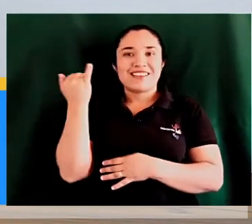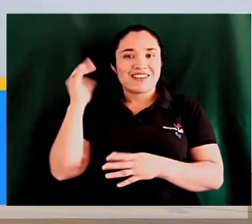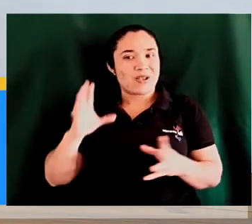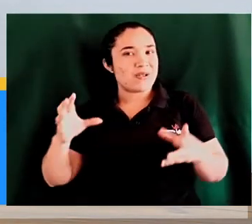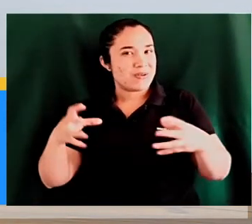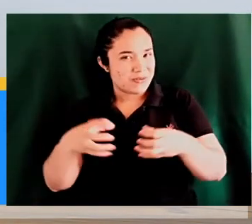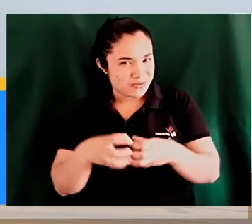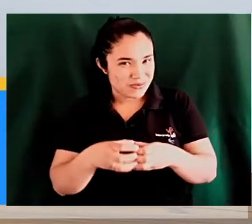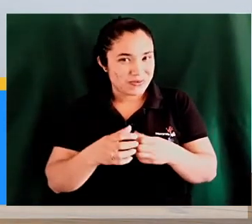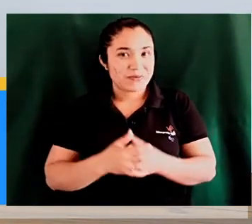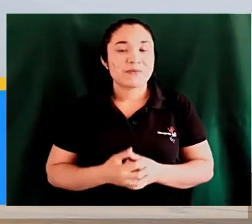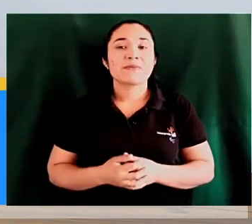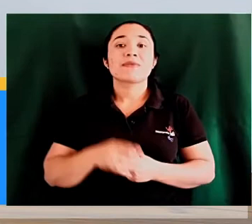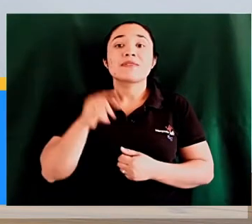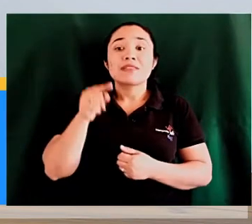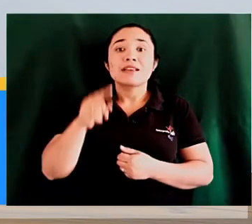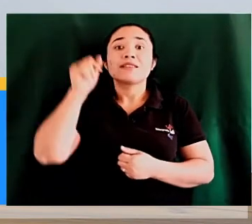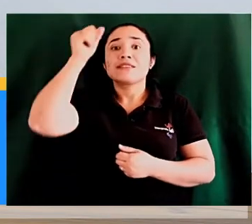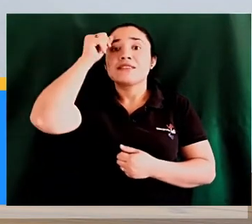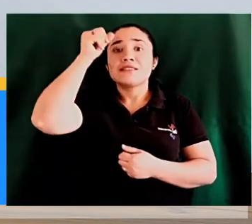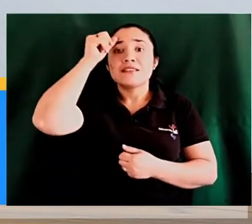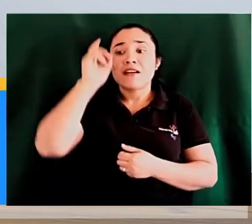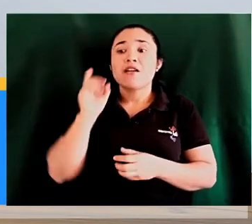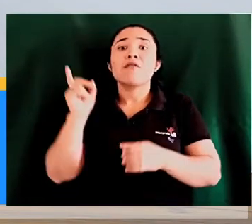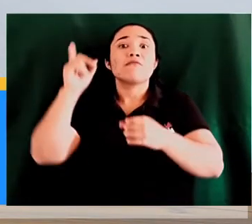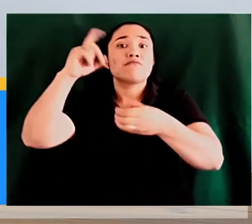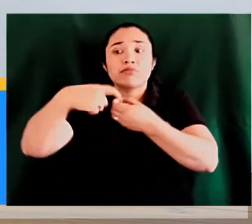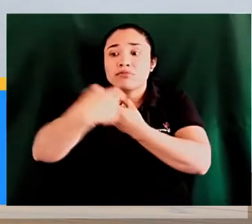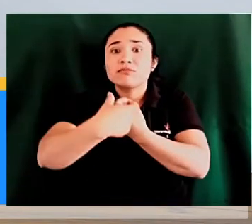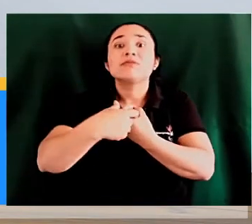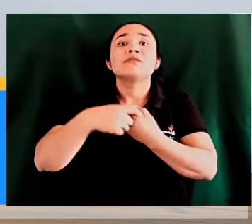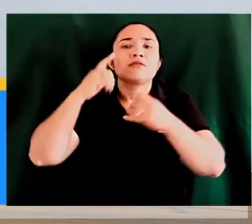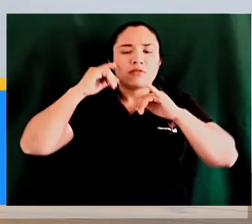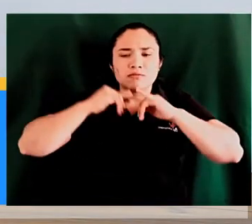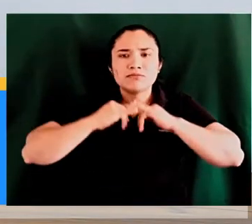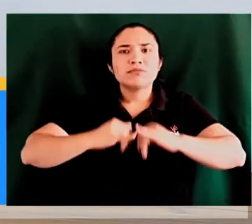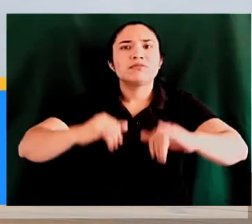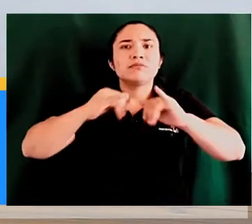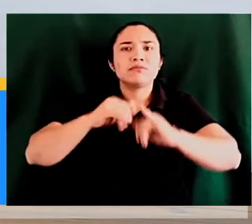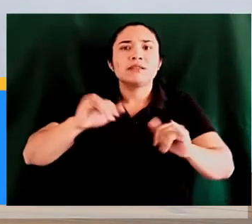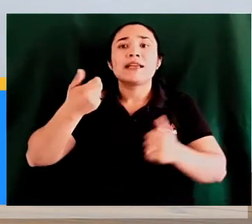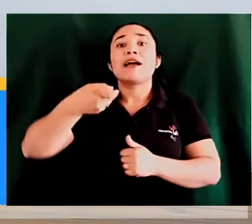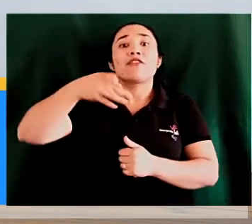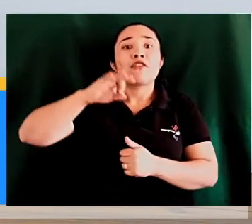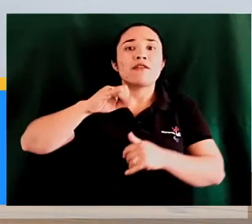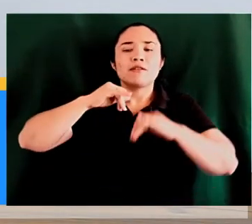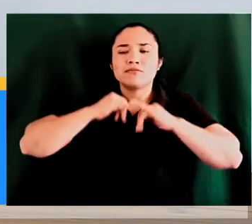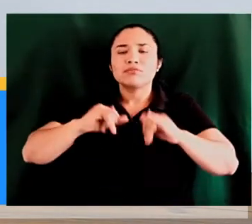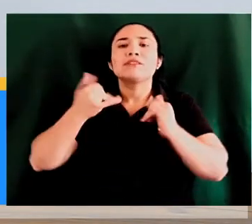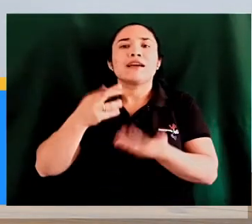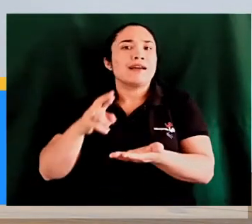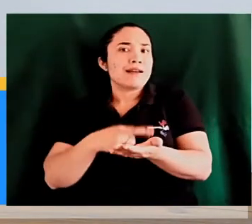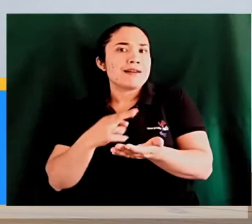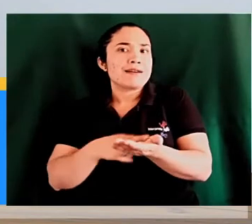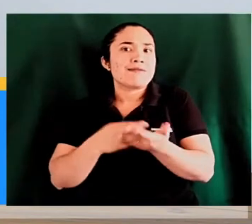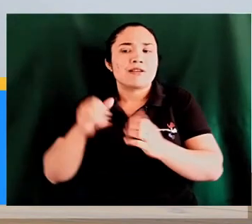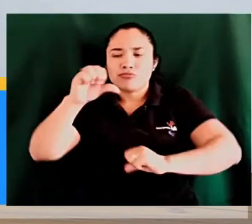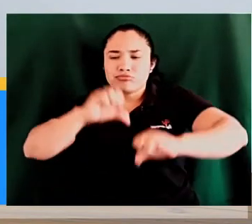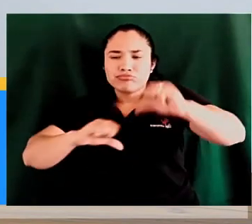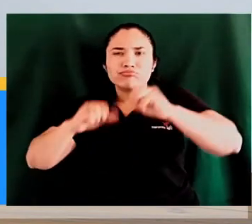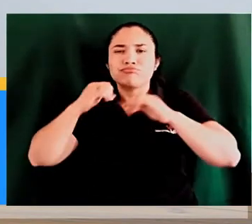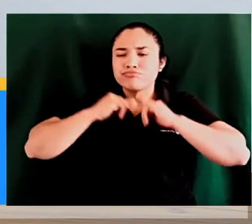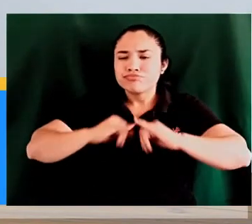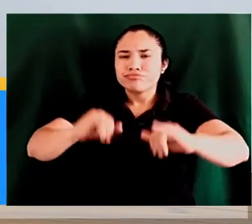nacional e internacional esta apuesta también se suma a la publicación de nuestra novena edición de nuestra